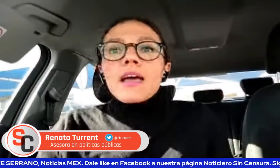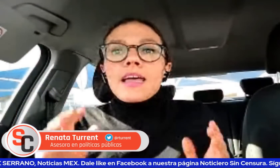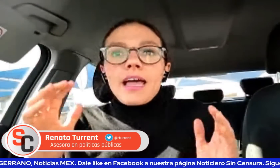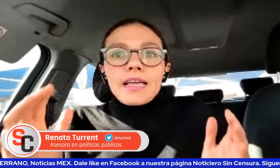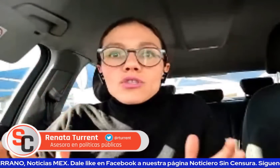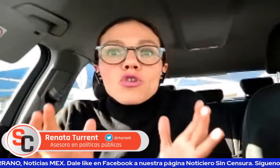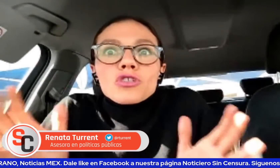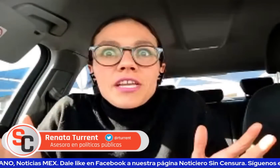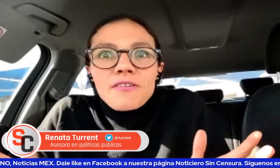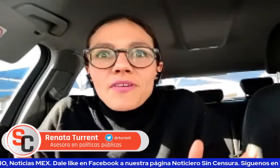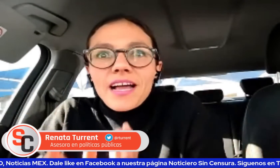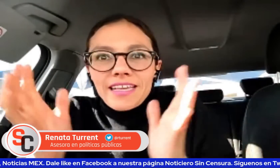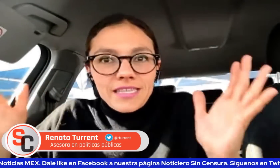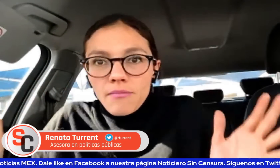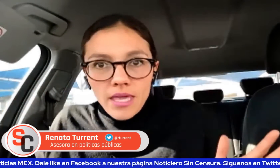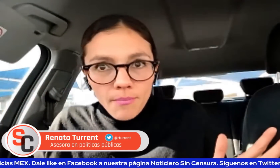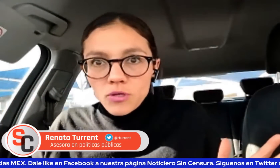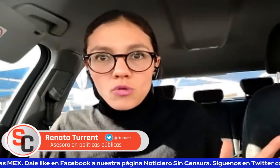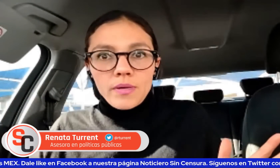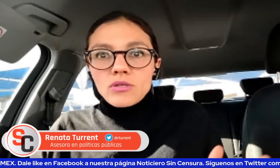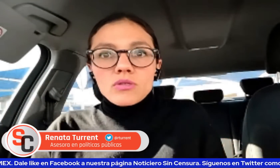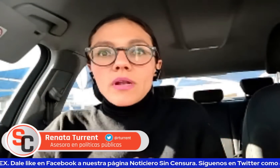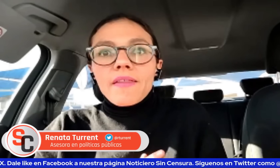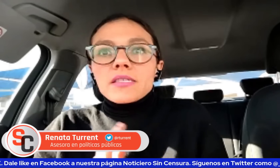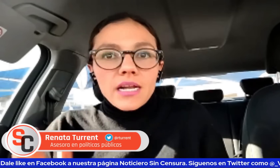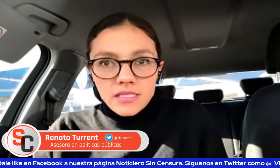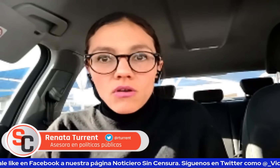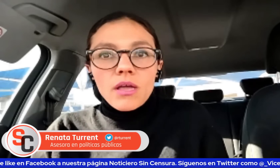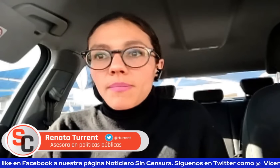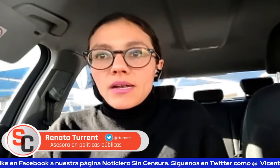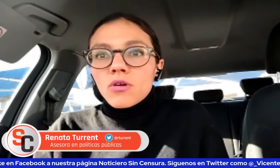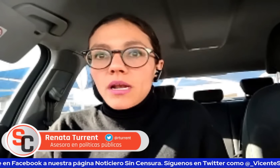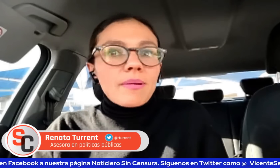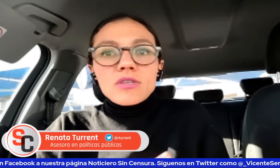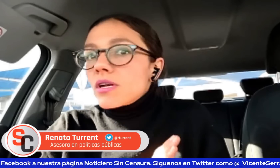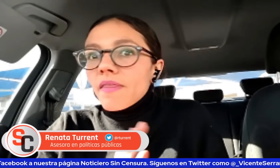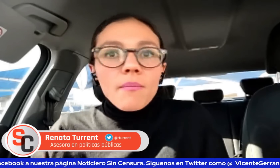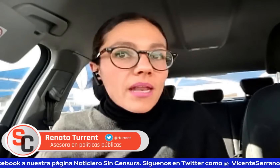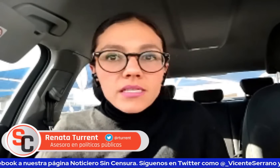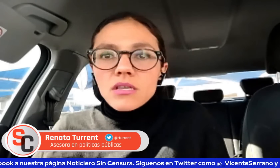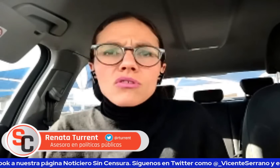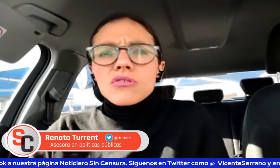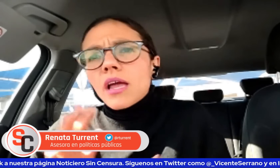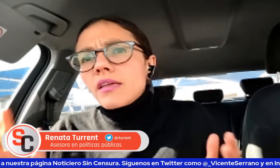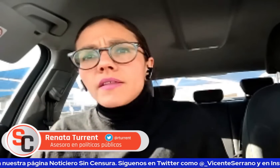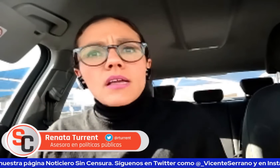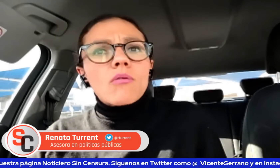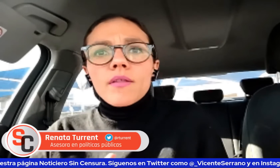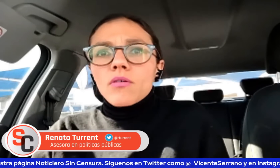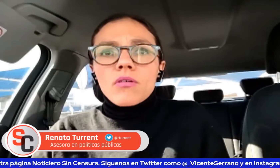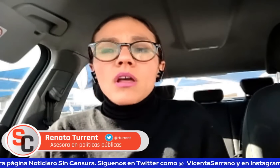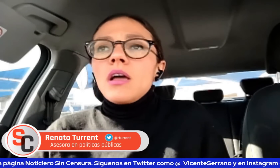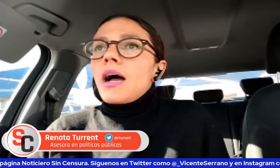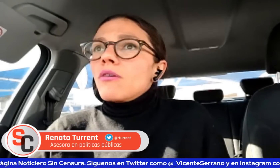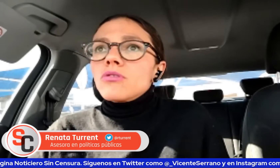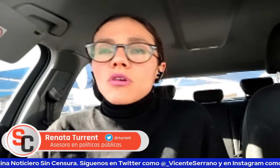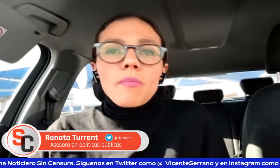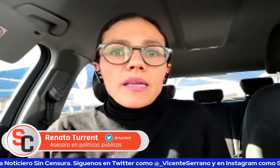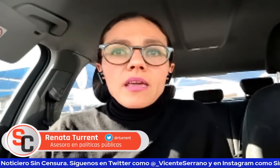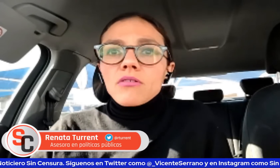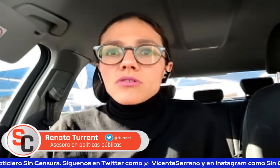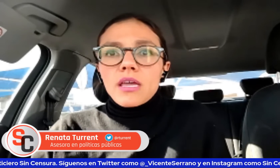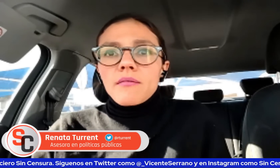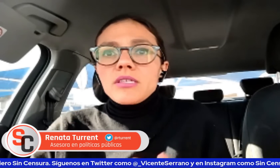cierto. Esto no significa que esté bien, por supuesto, es una desgracia lo que le pasó. Nadie merece, yo estoy ahí en desacuerdo con